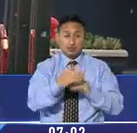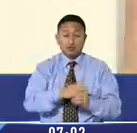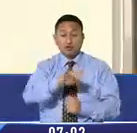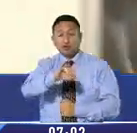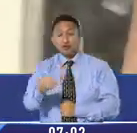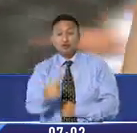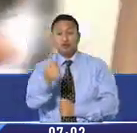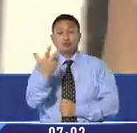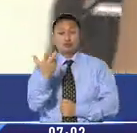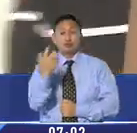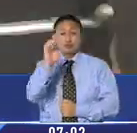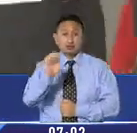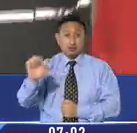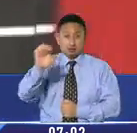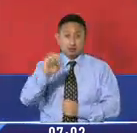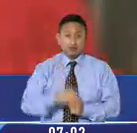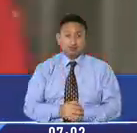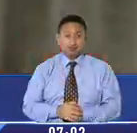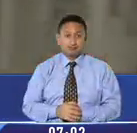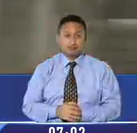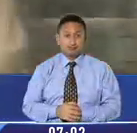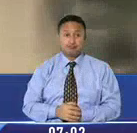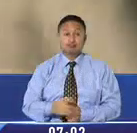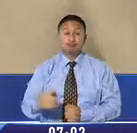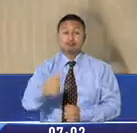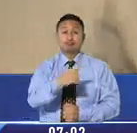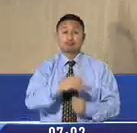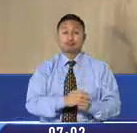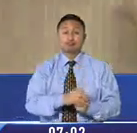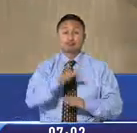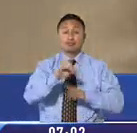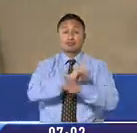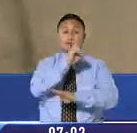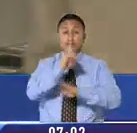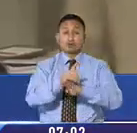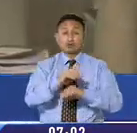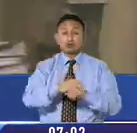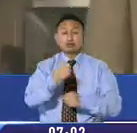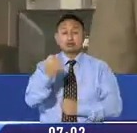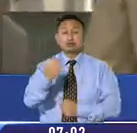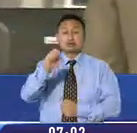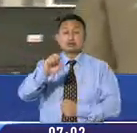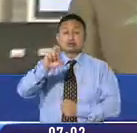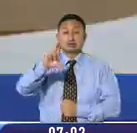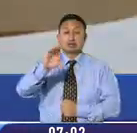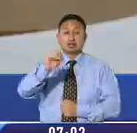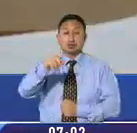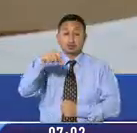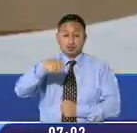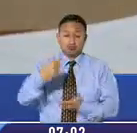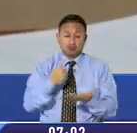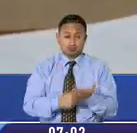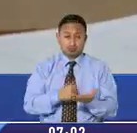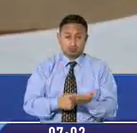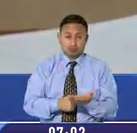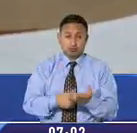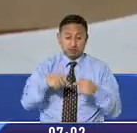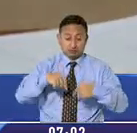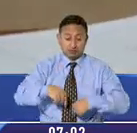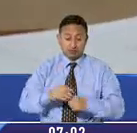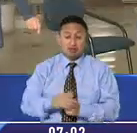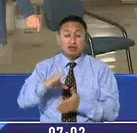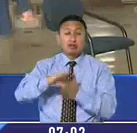jueves 13 de enero. Según explicó María Sara Gijón, directora del CERCOP, las denuncias fueron analizadas por las alertas